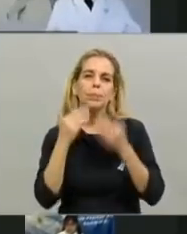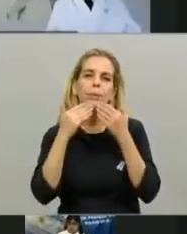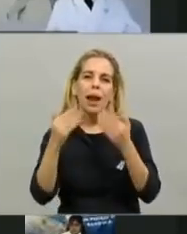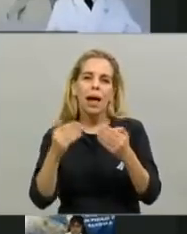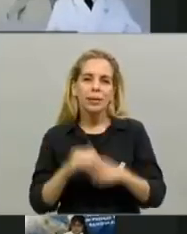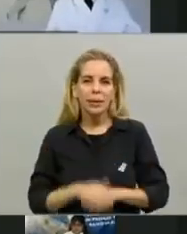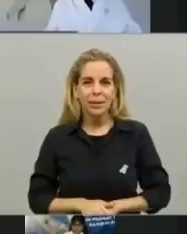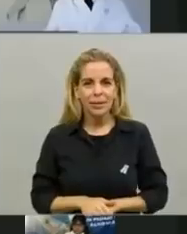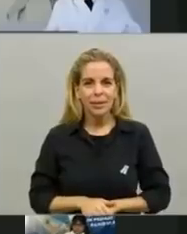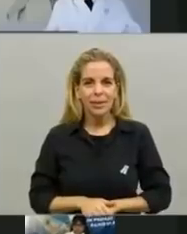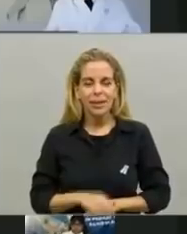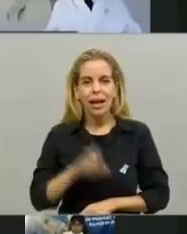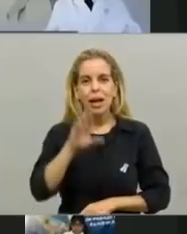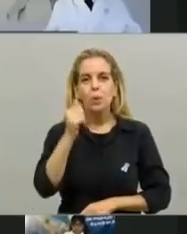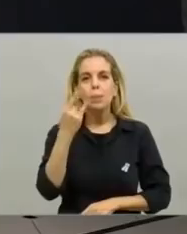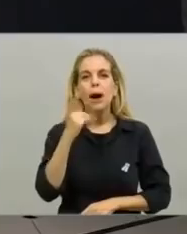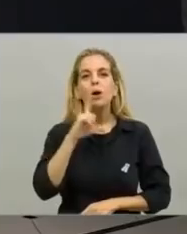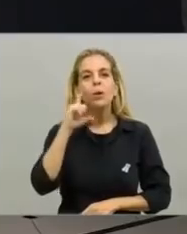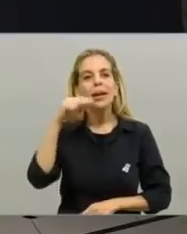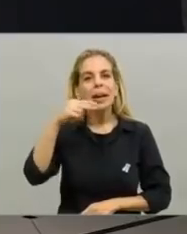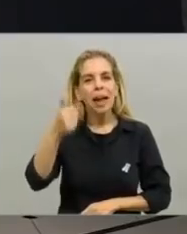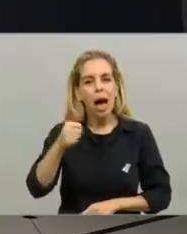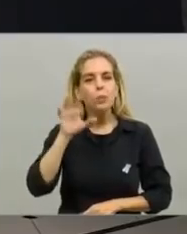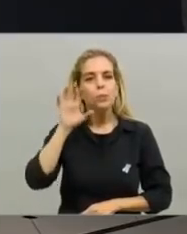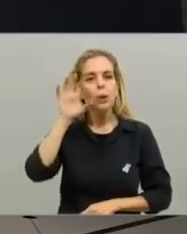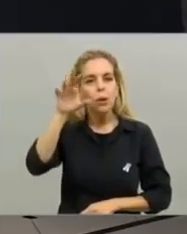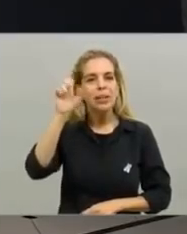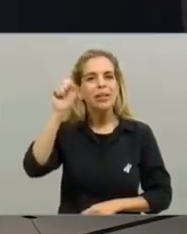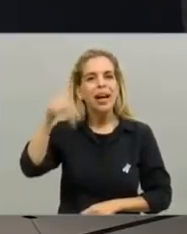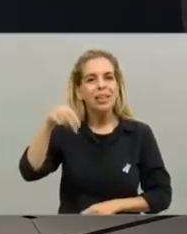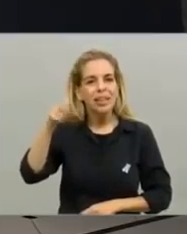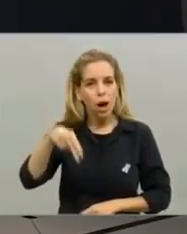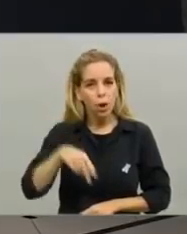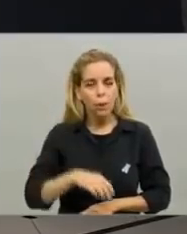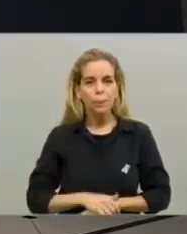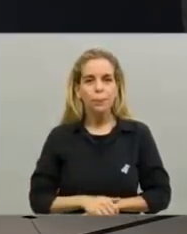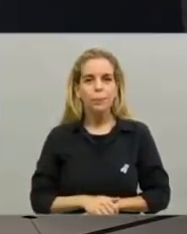Gracias. Paulina Portillo del Chaco.